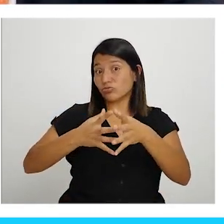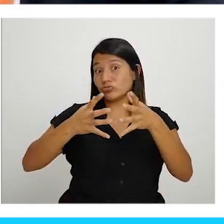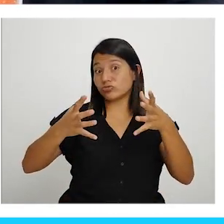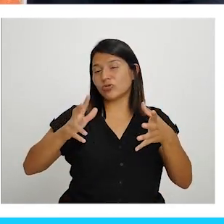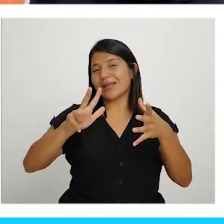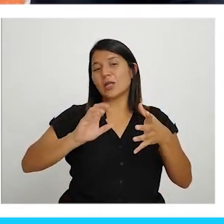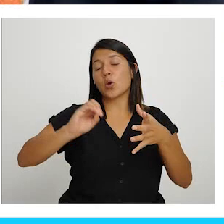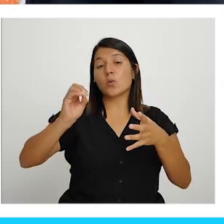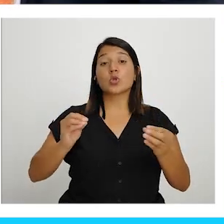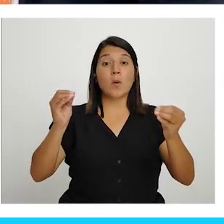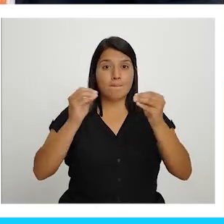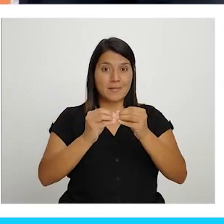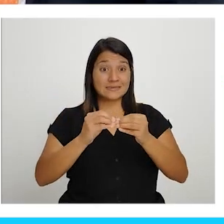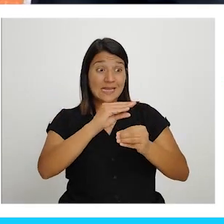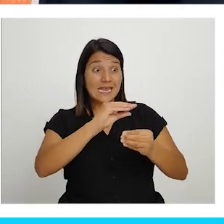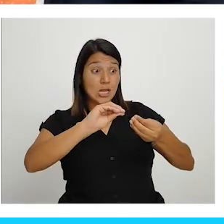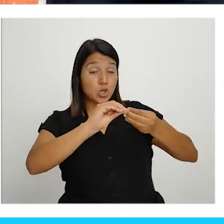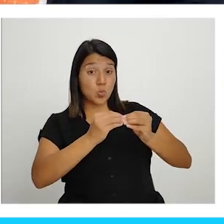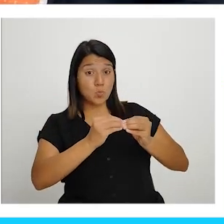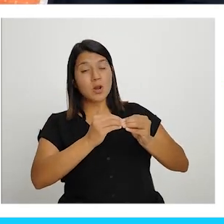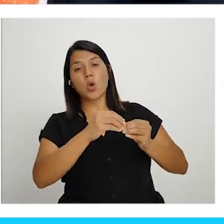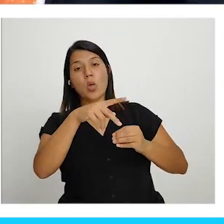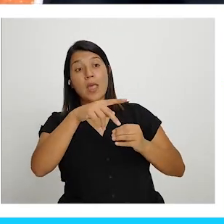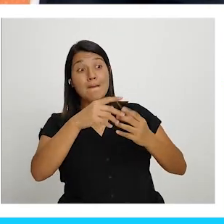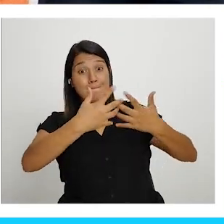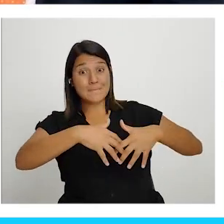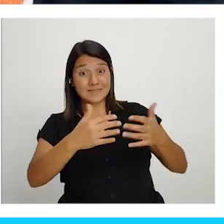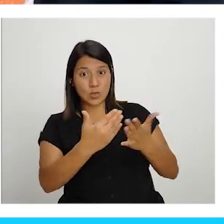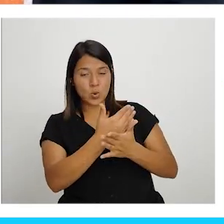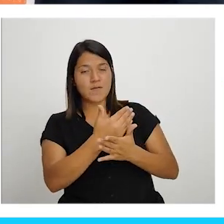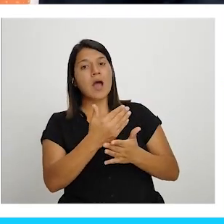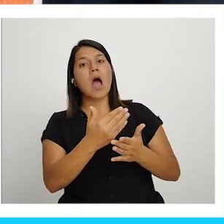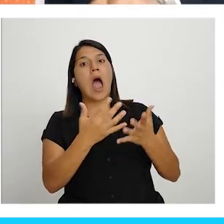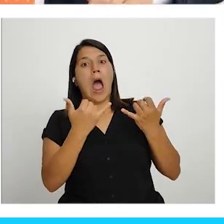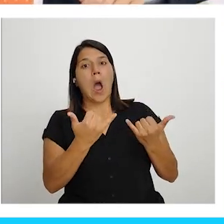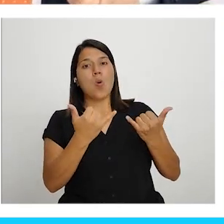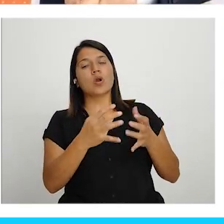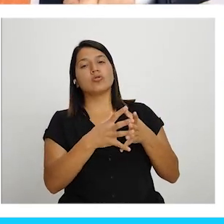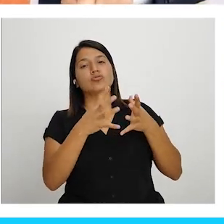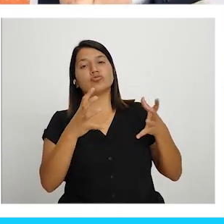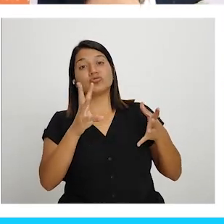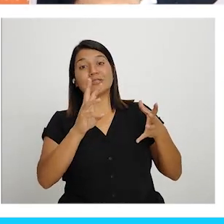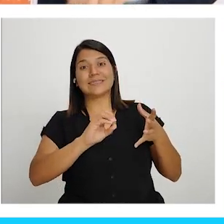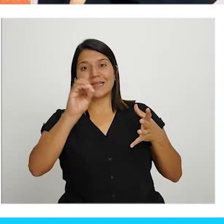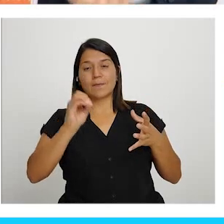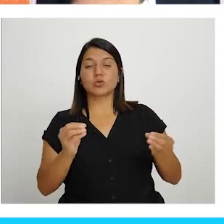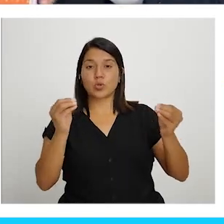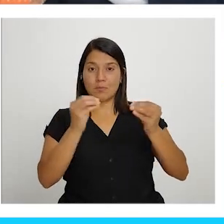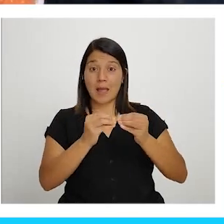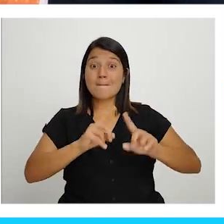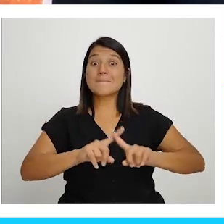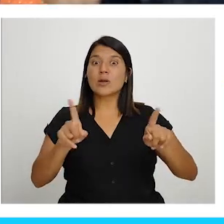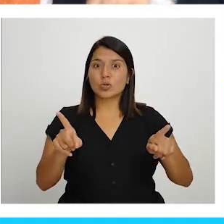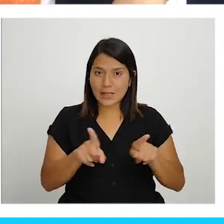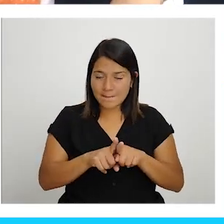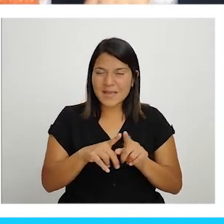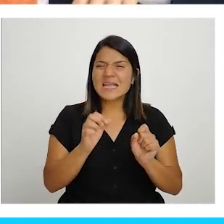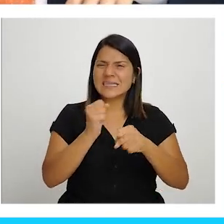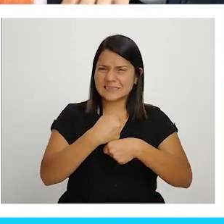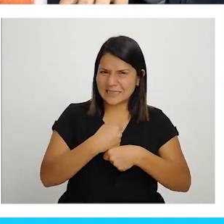cantidad de emprendimientos un 60%. Pero además hicimos y lanzamos, como en